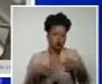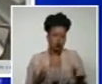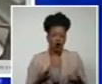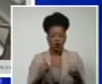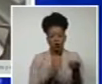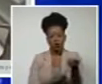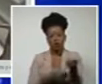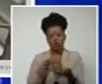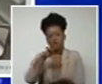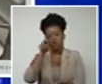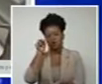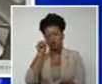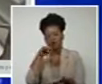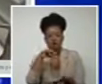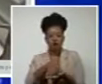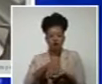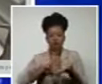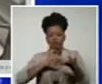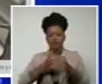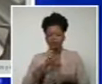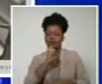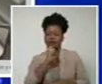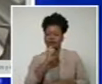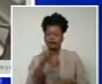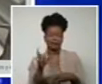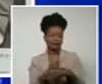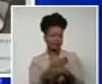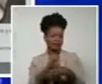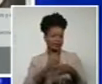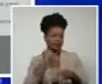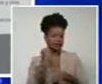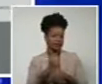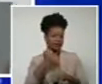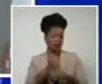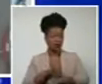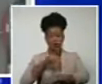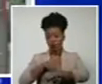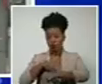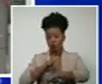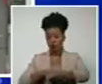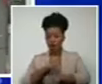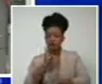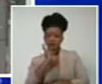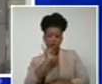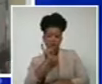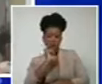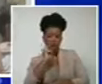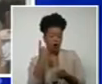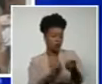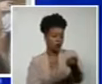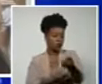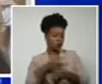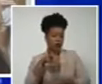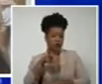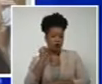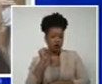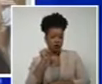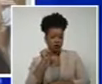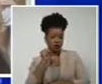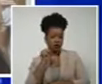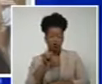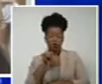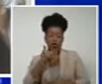lugar, con formas diferentes de trabajo, horario, idiomas y costumbres. Al principio le impactaron mucho las exigencias con las